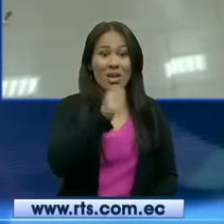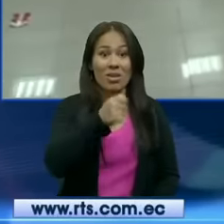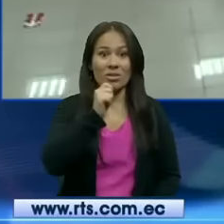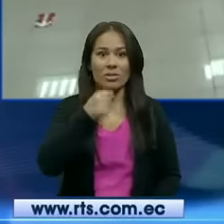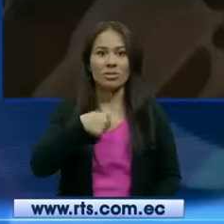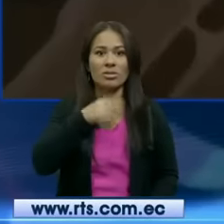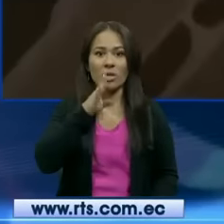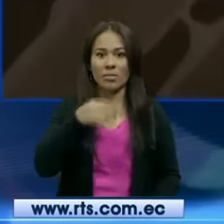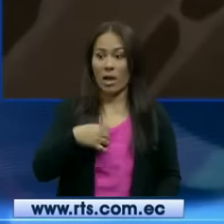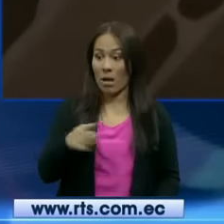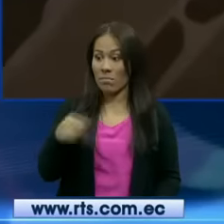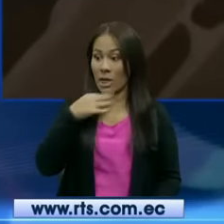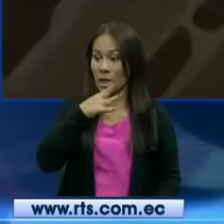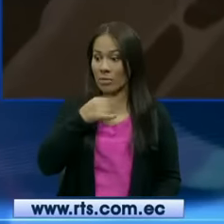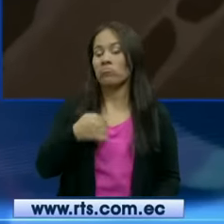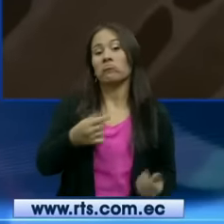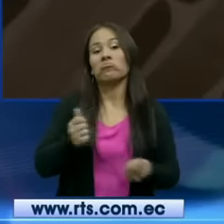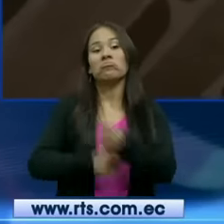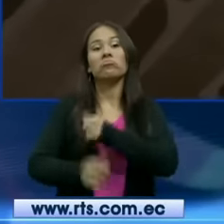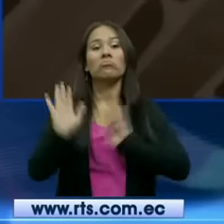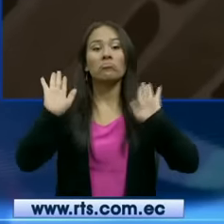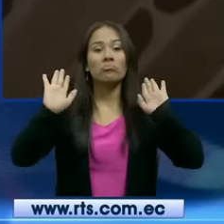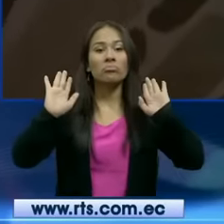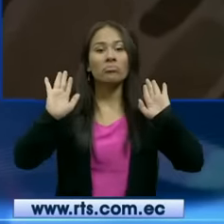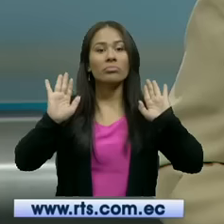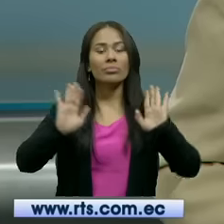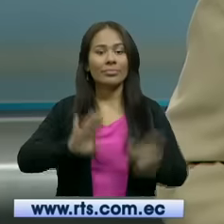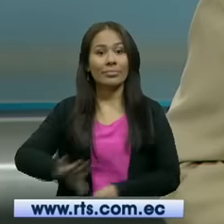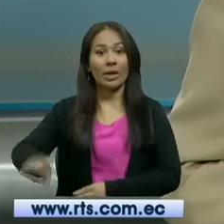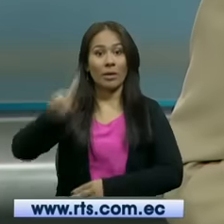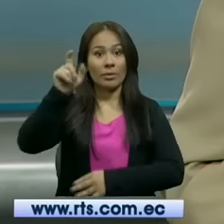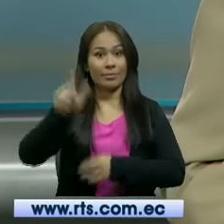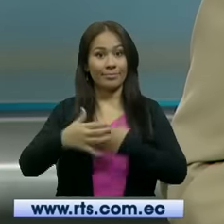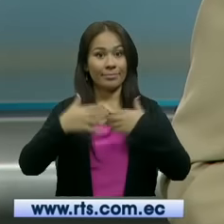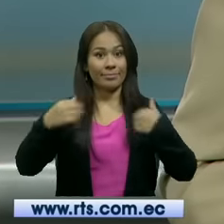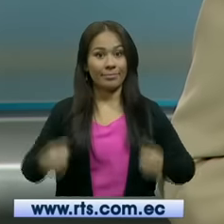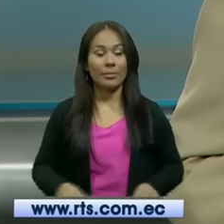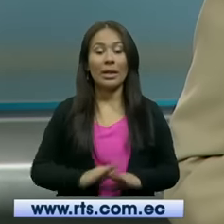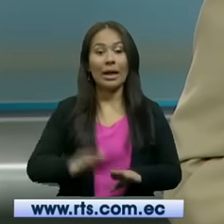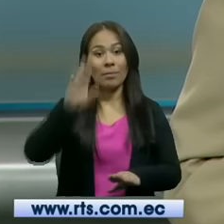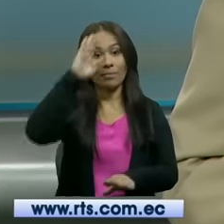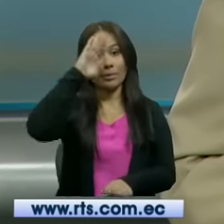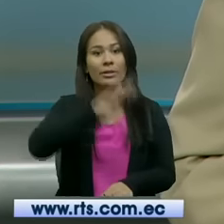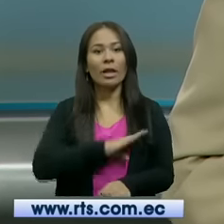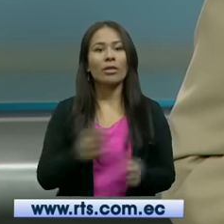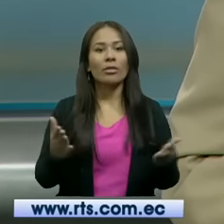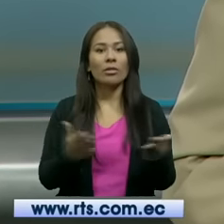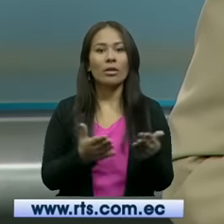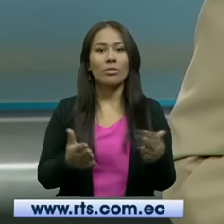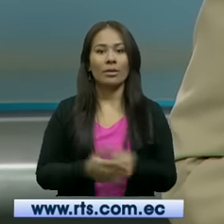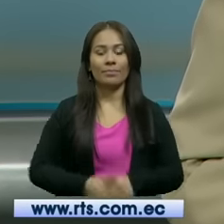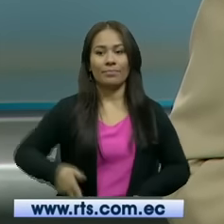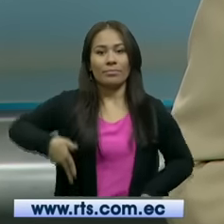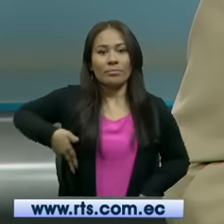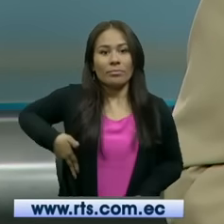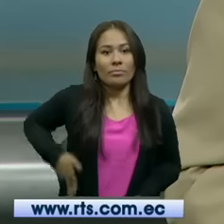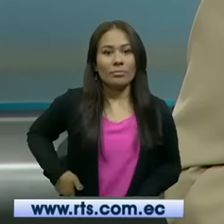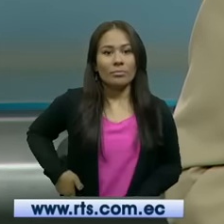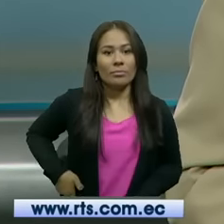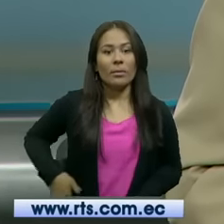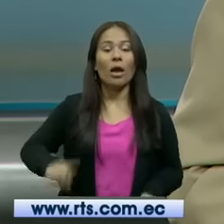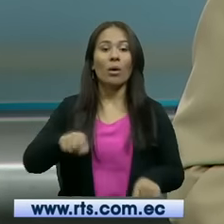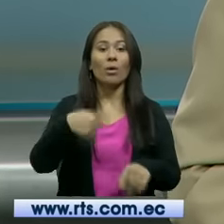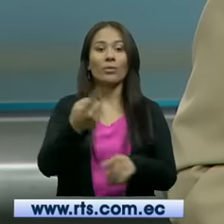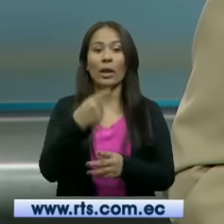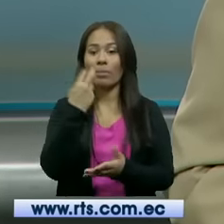siempre se acuerda de eso. Vamos a otro tema. Una persona fue detenida por la policía en posesión de arma de fuego y otras